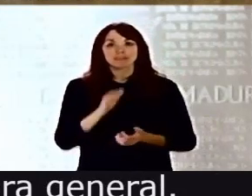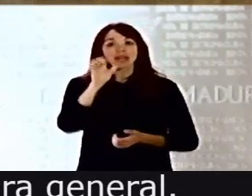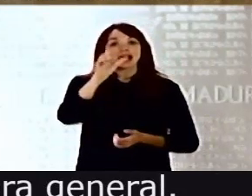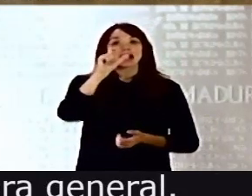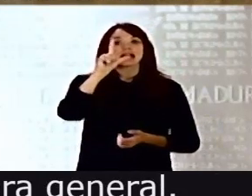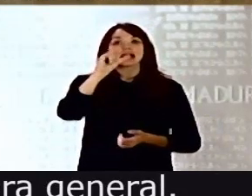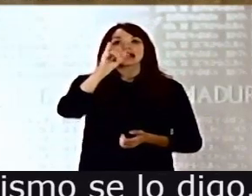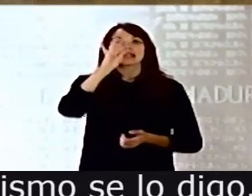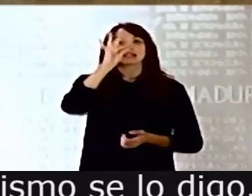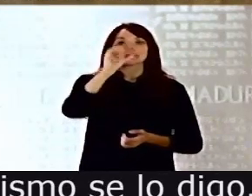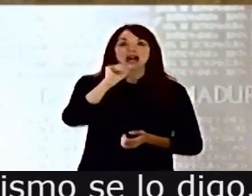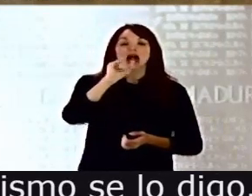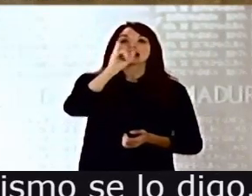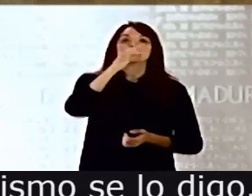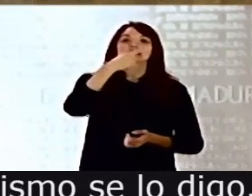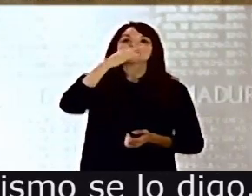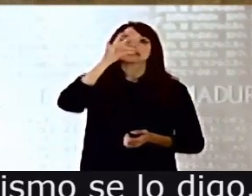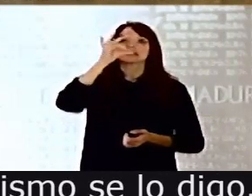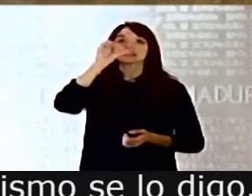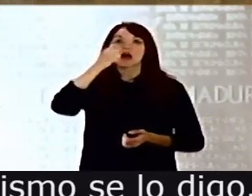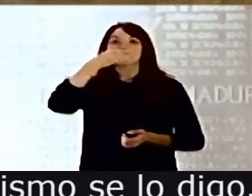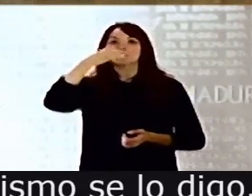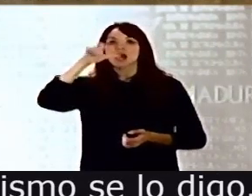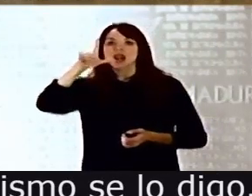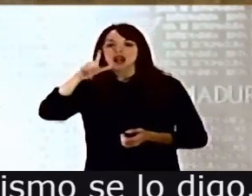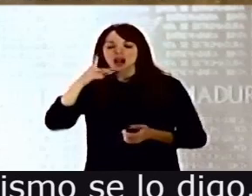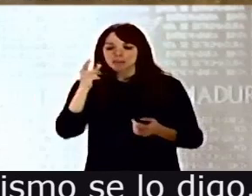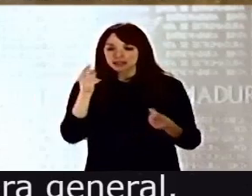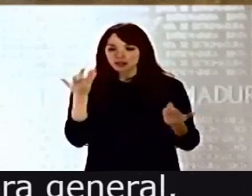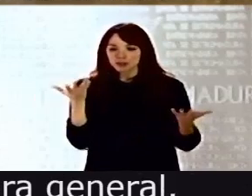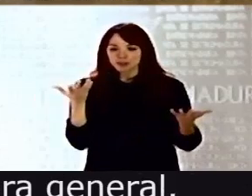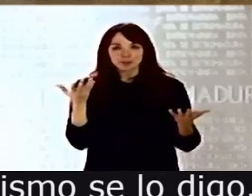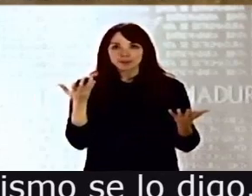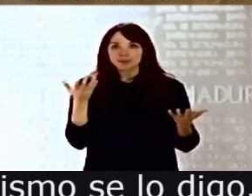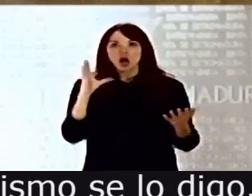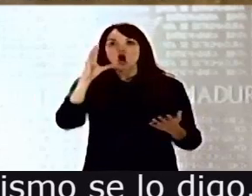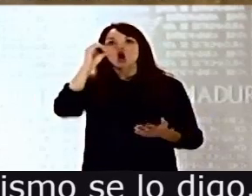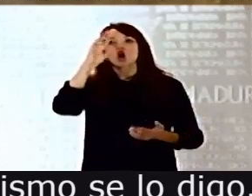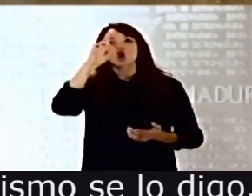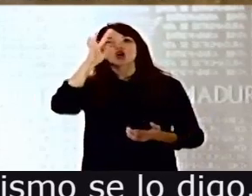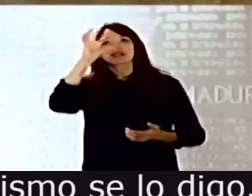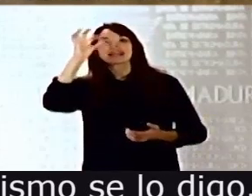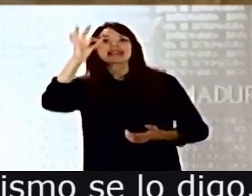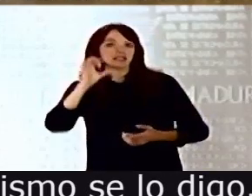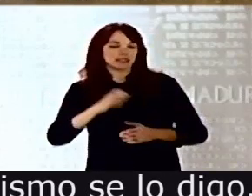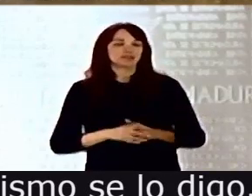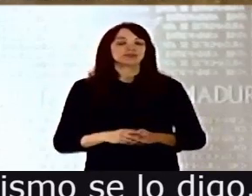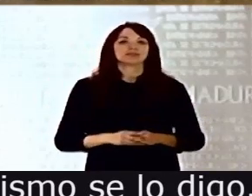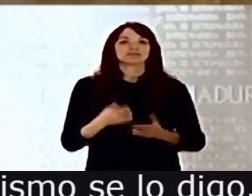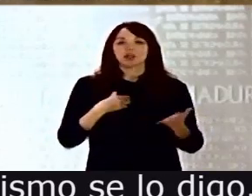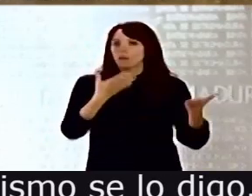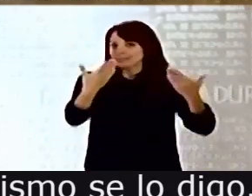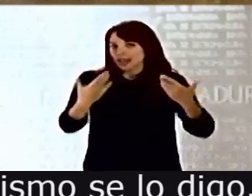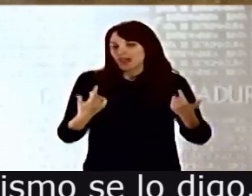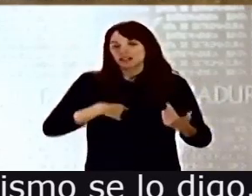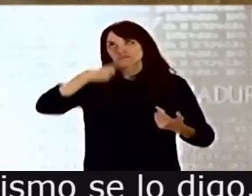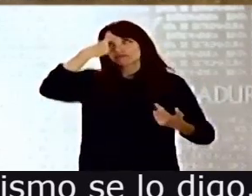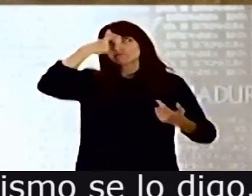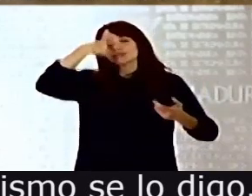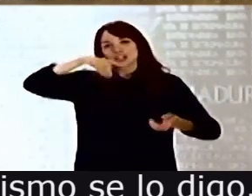Elisa Isabel... No me tenéis puesto el apellido, ¿no? Cortés, no pasa nada. No pasa nada. Yo no me lo